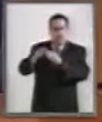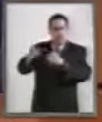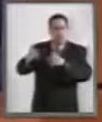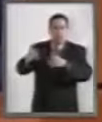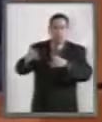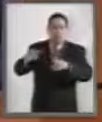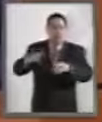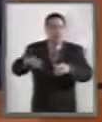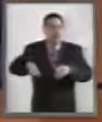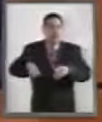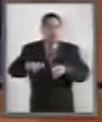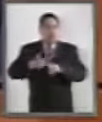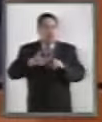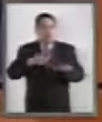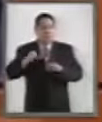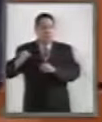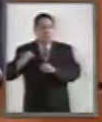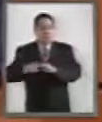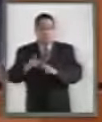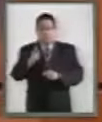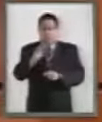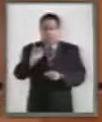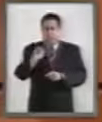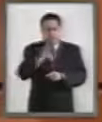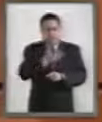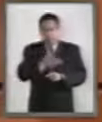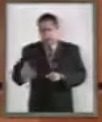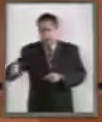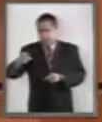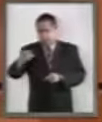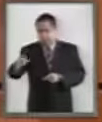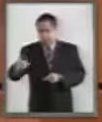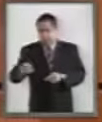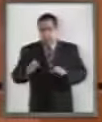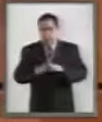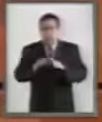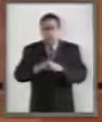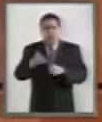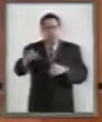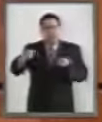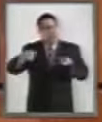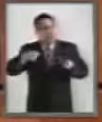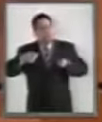desde el PRI hasta la fecha, es la que conduce al país.